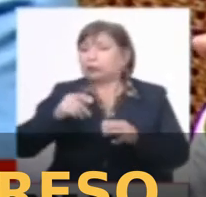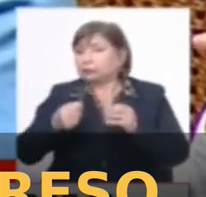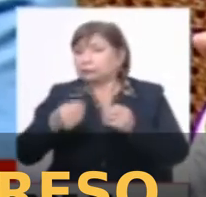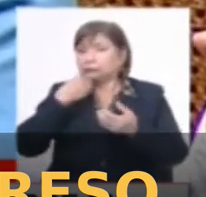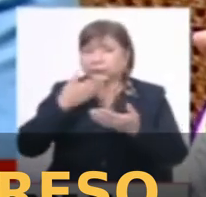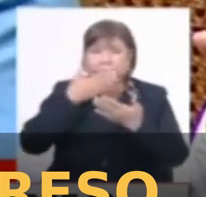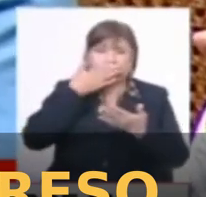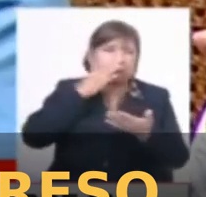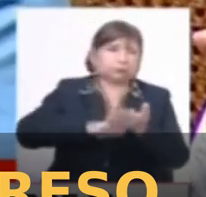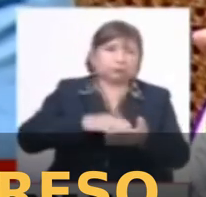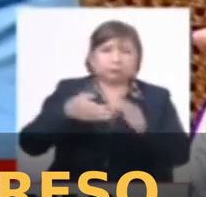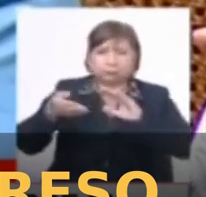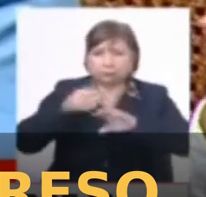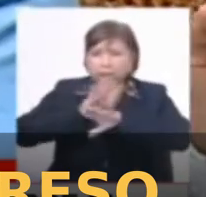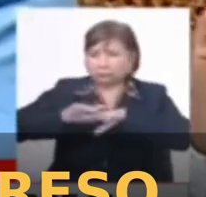tenido.